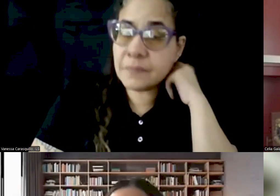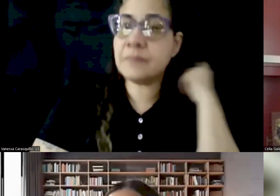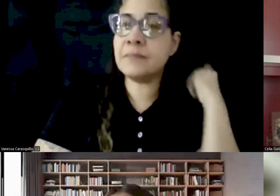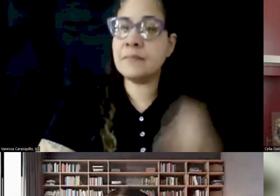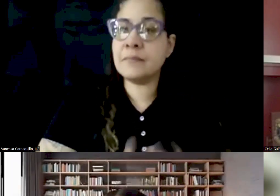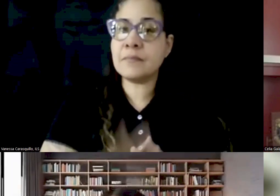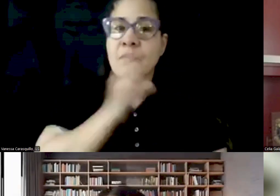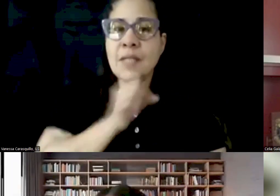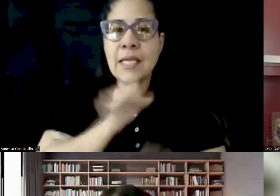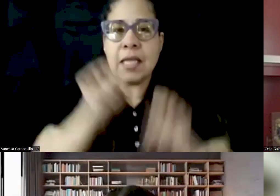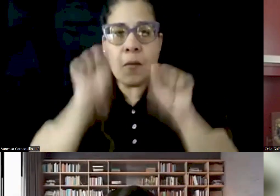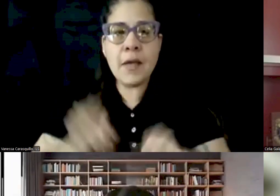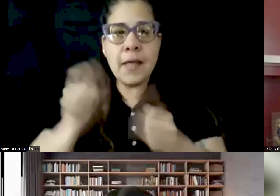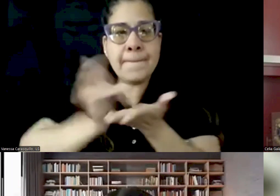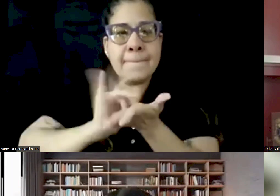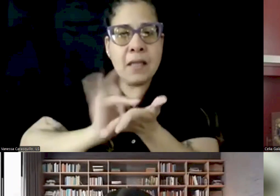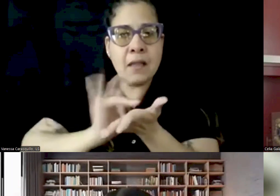niño? Bien.